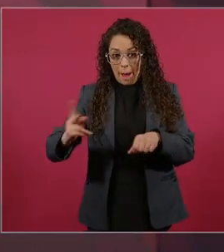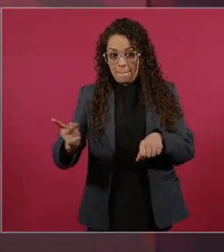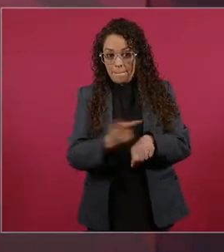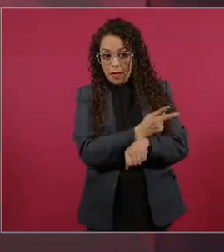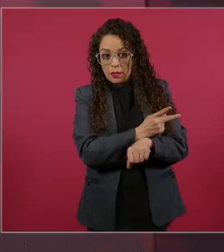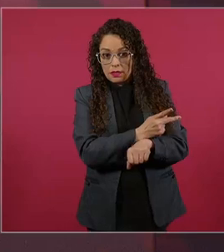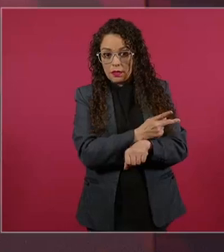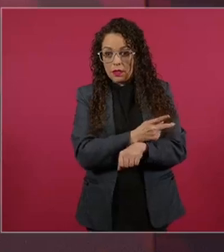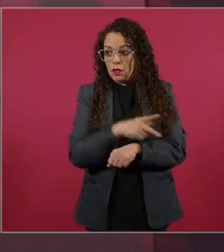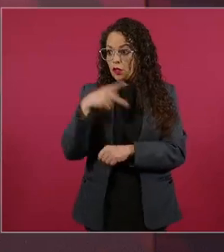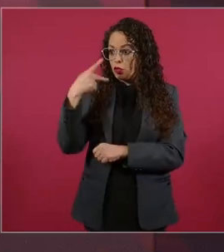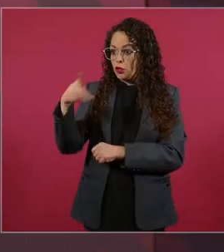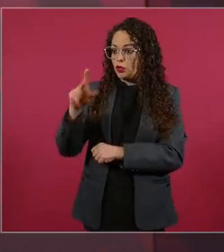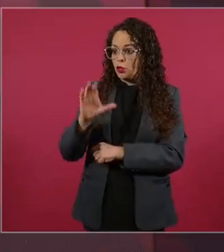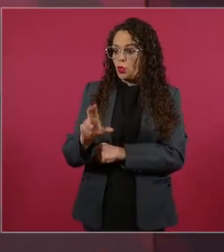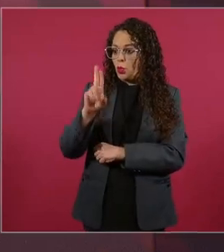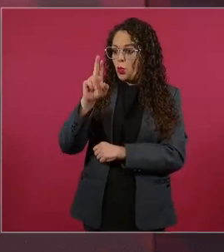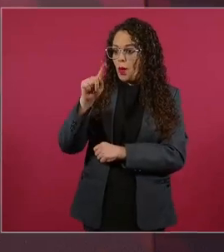Yo protesté.